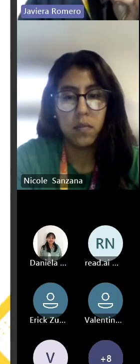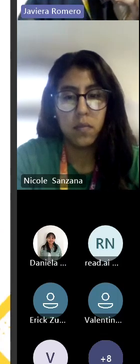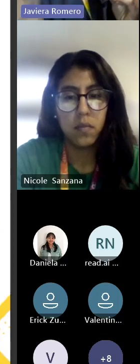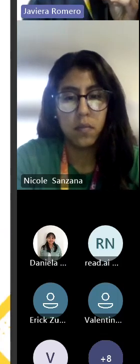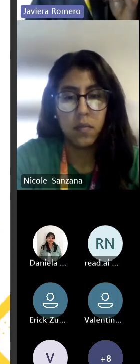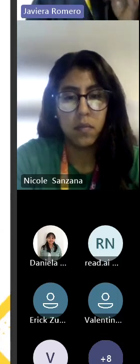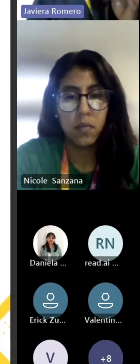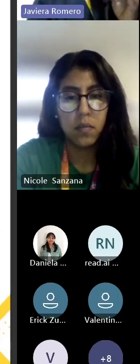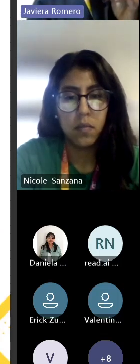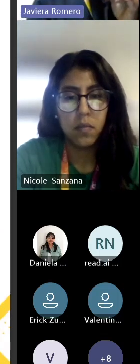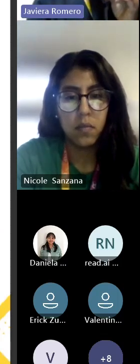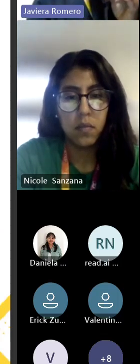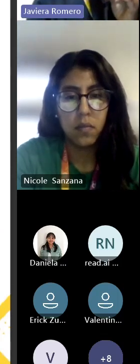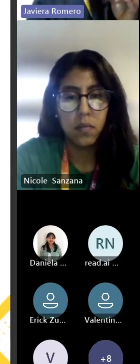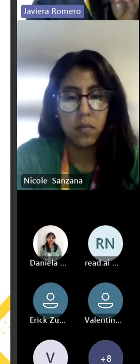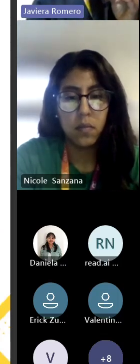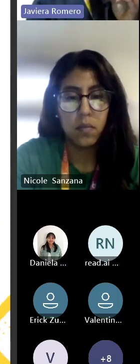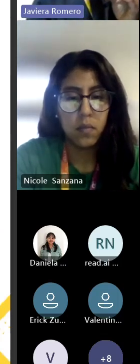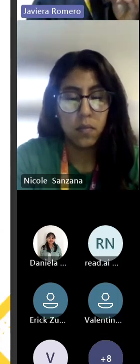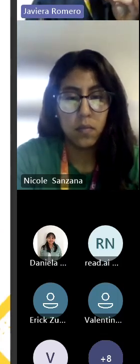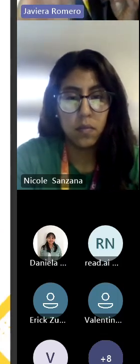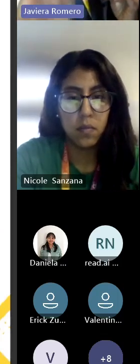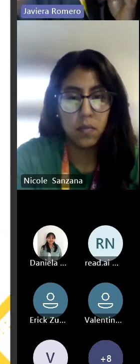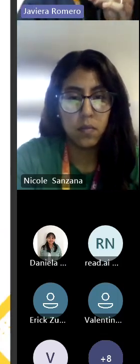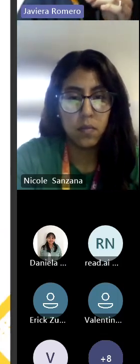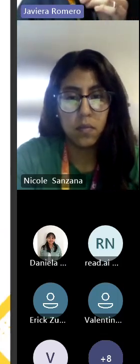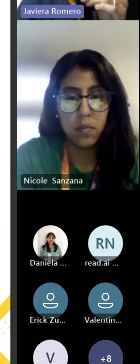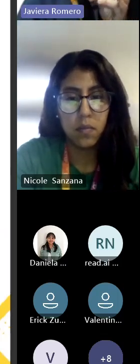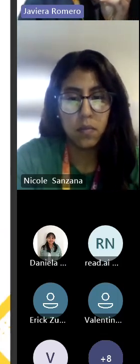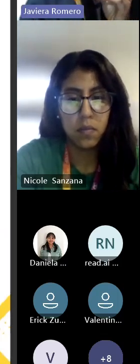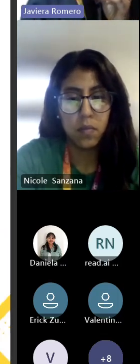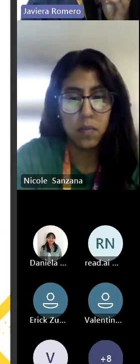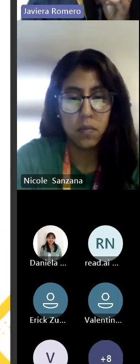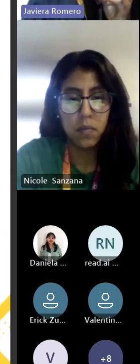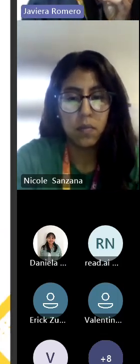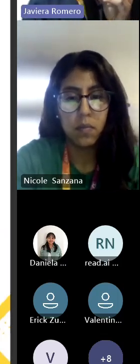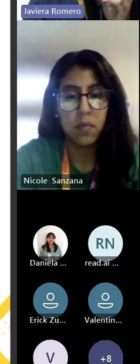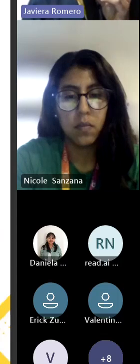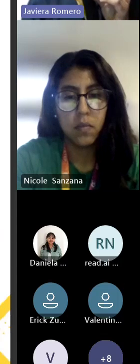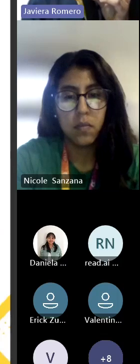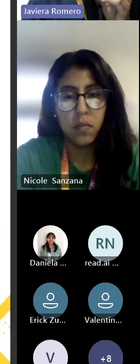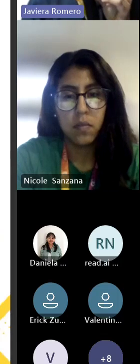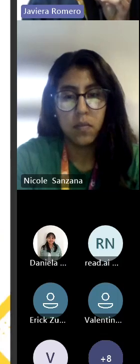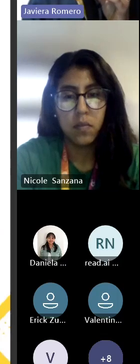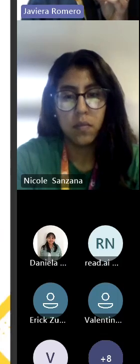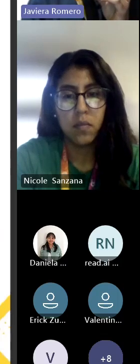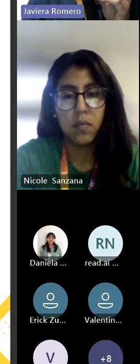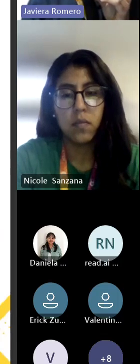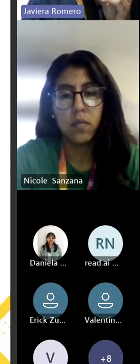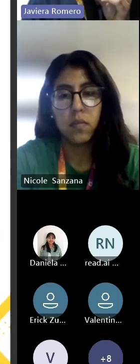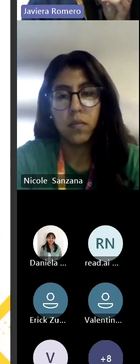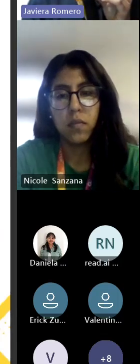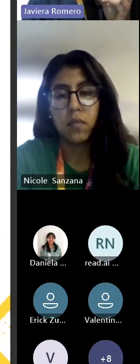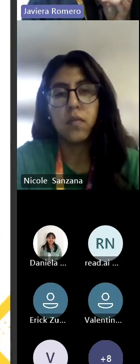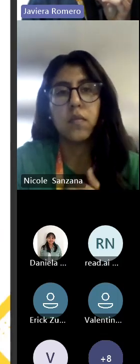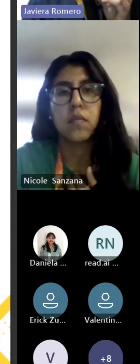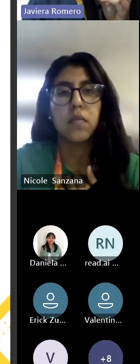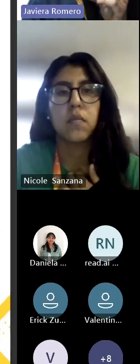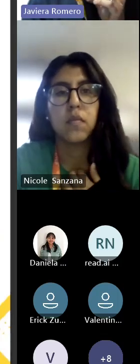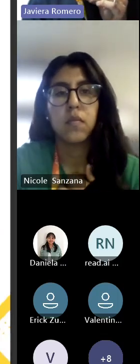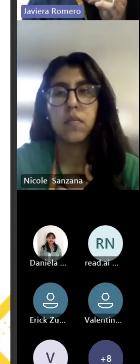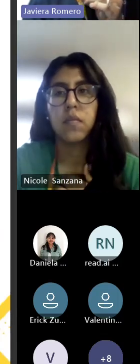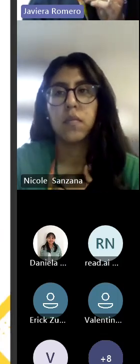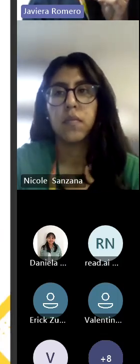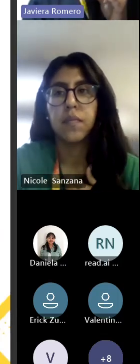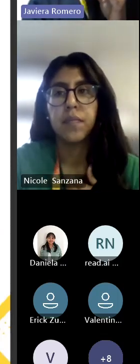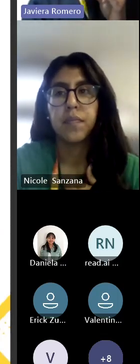Según la agencia de calidad, ¿cierto? Que mide, ¿cierto? Muchas veces en la prueba CINCE lo que